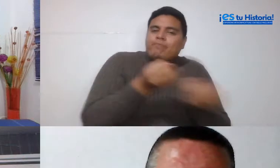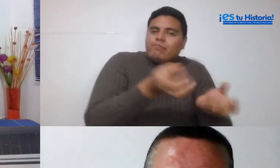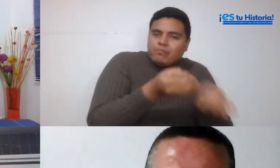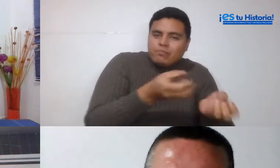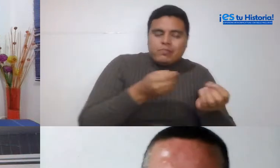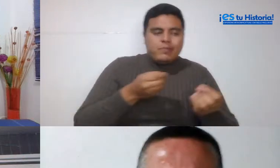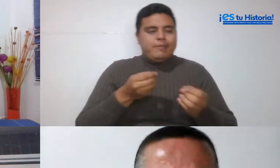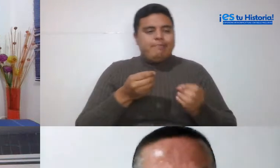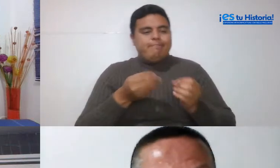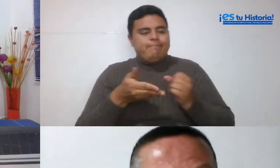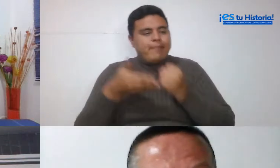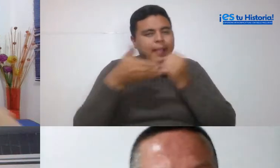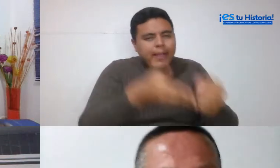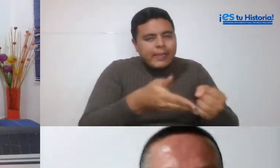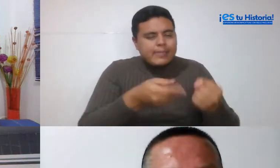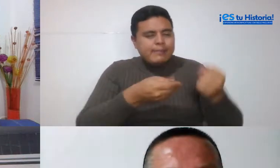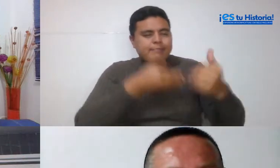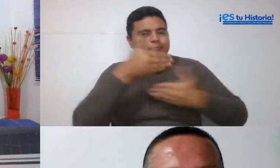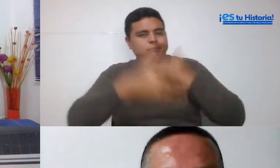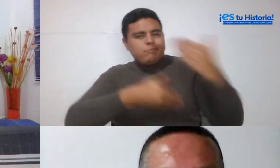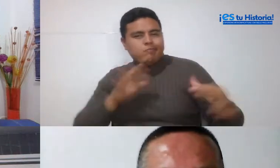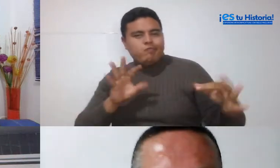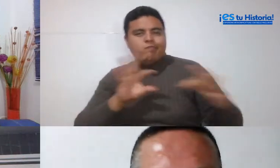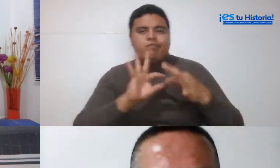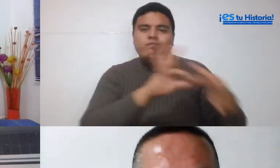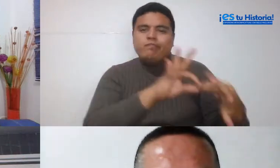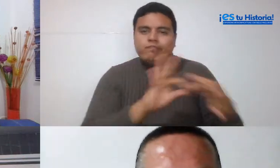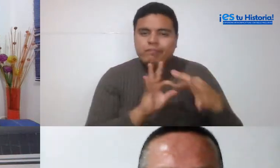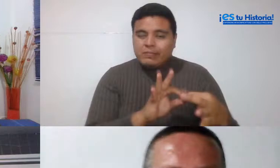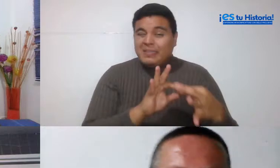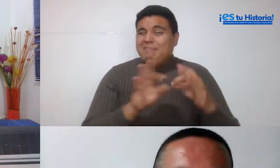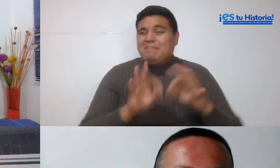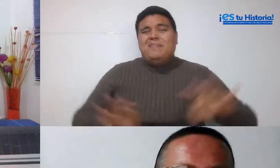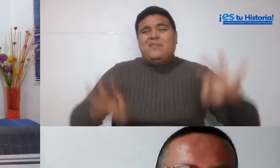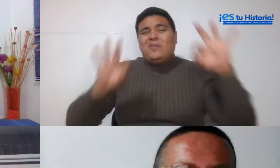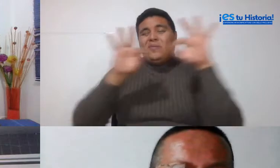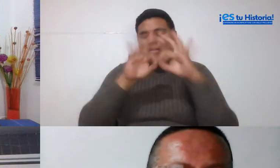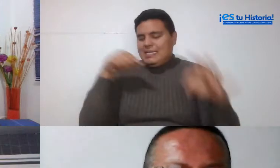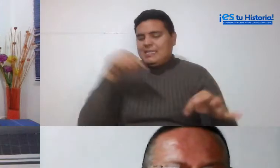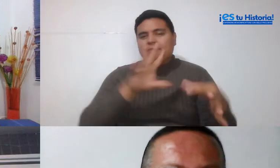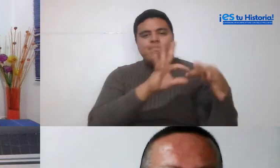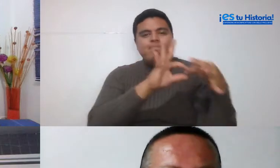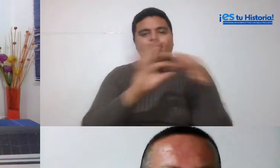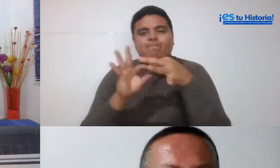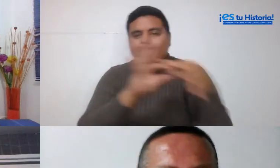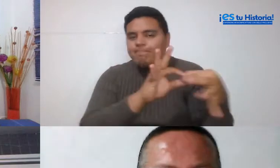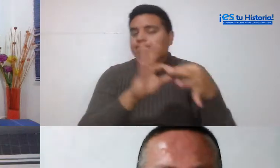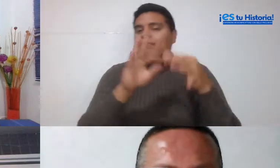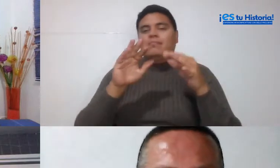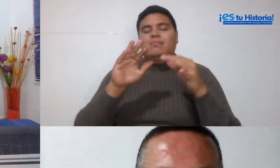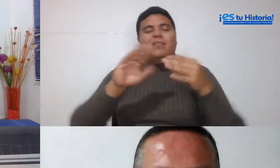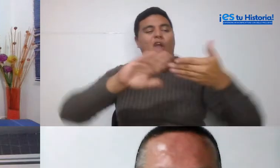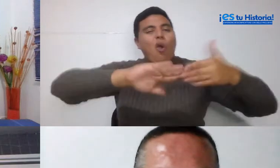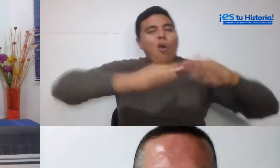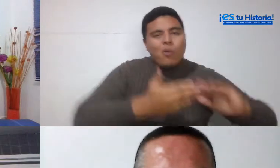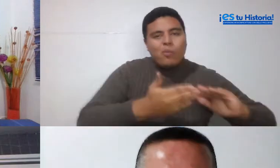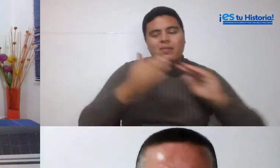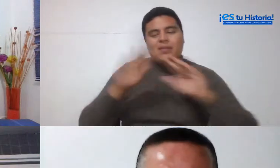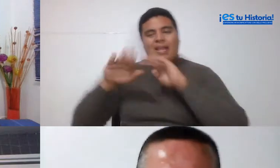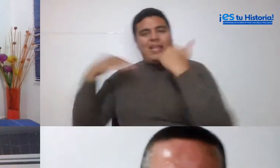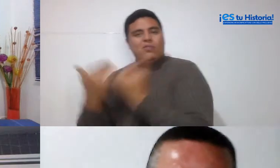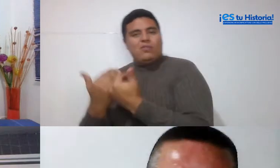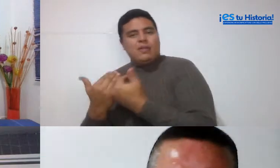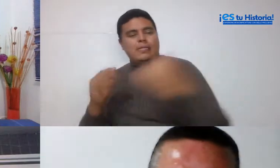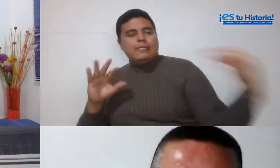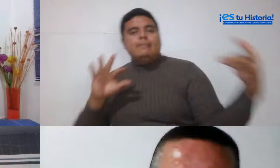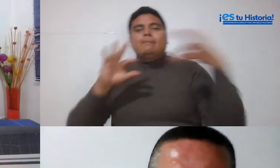y realizan algo que es muy importante, y es la conexión permanente entre la escuela y la comunidad y la comunidad y la escuela.